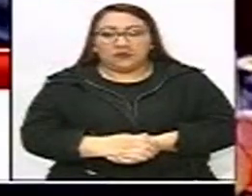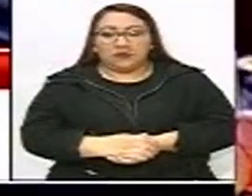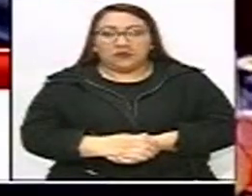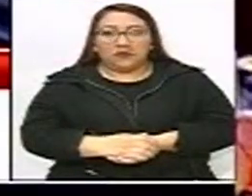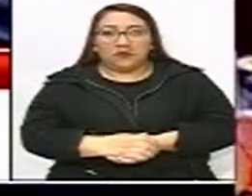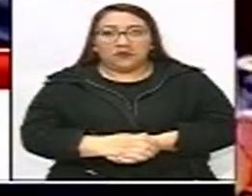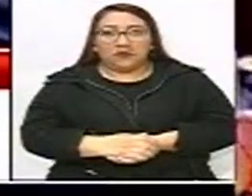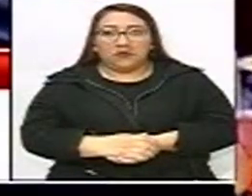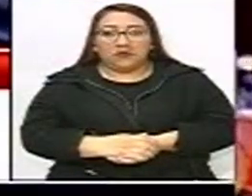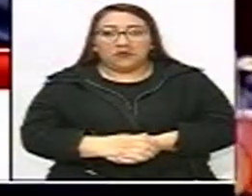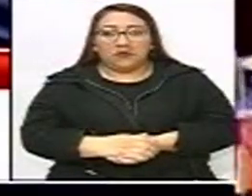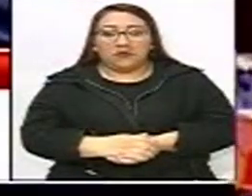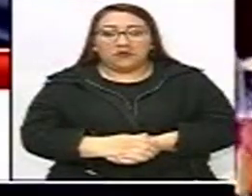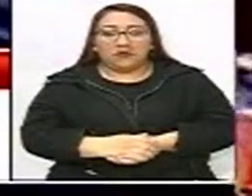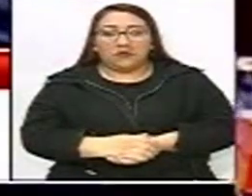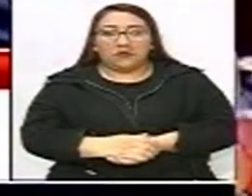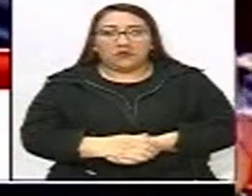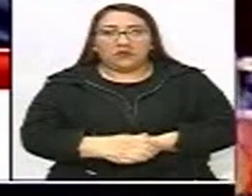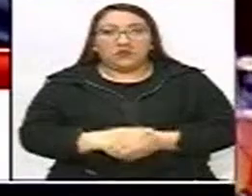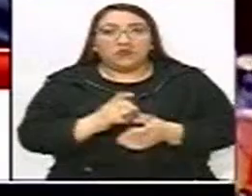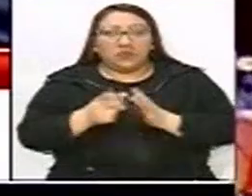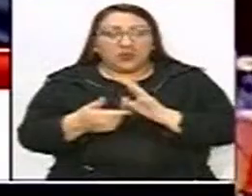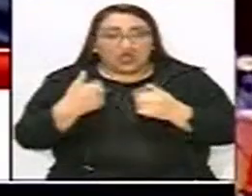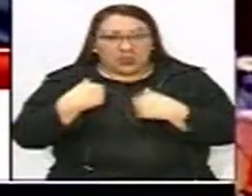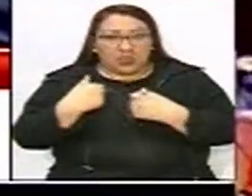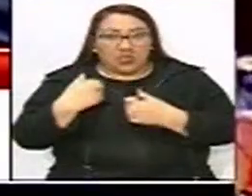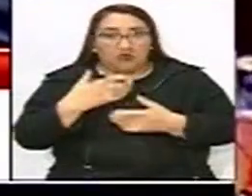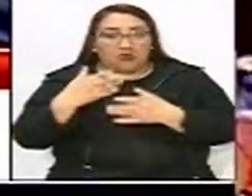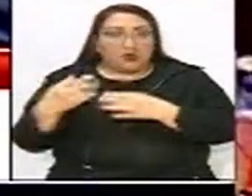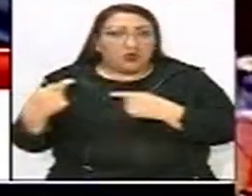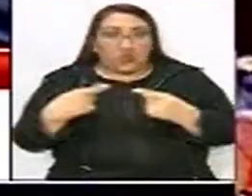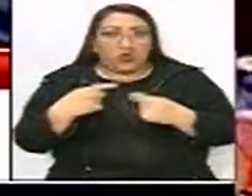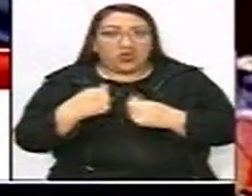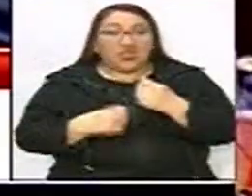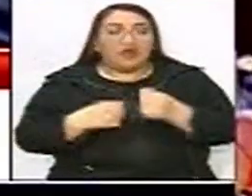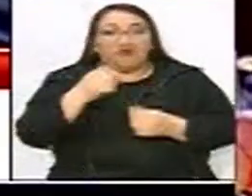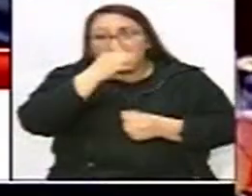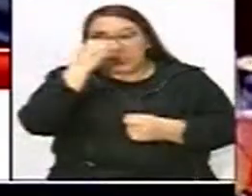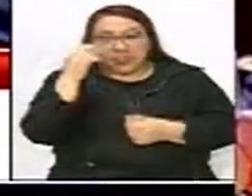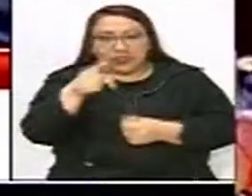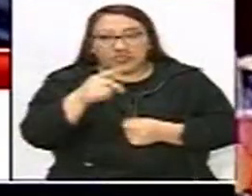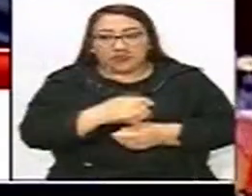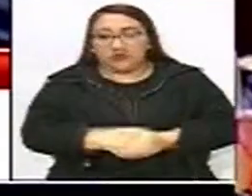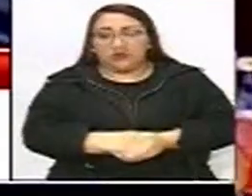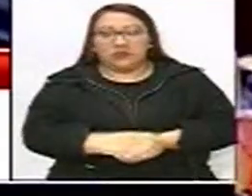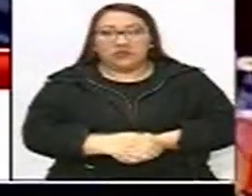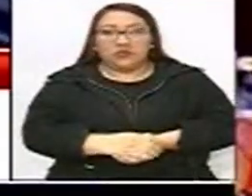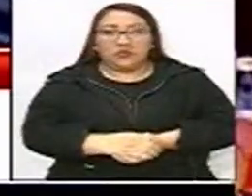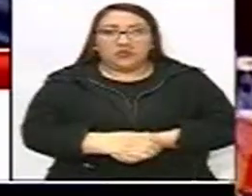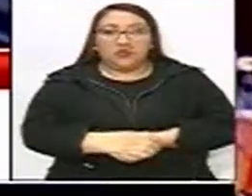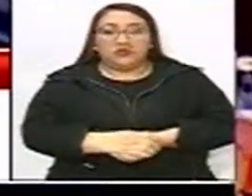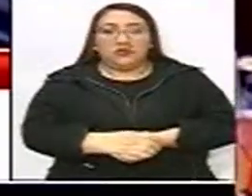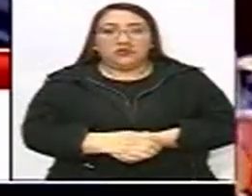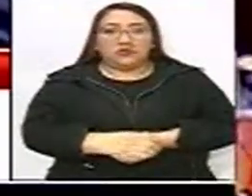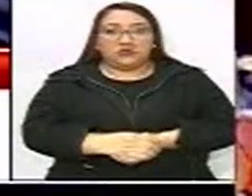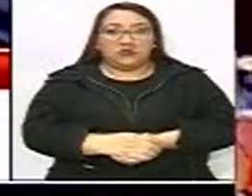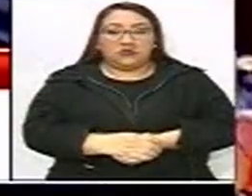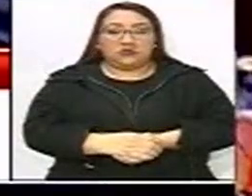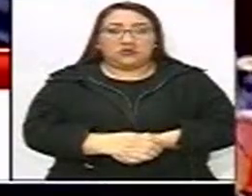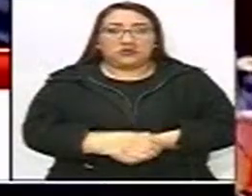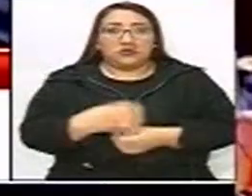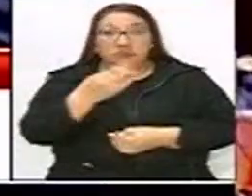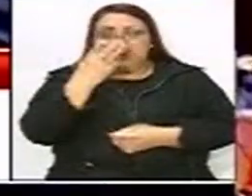Luego tenemos el arbitraje en Francia. Este arbitraje en Francia